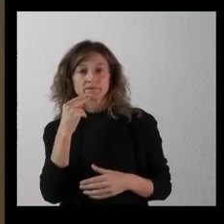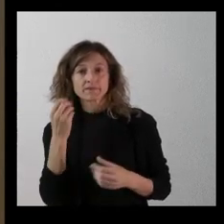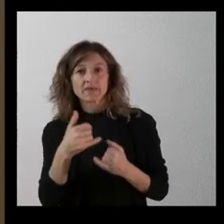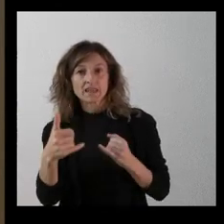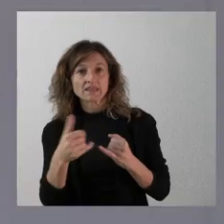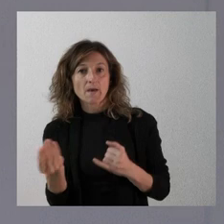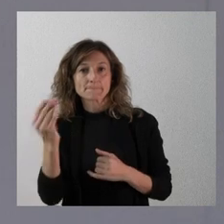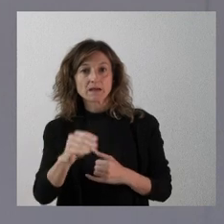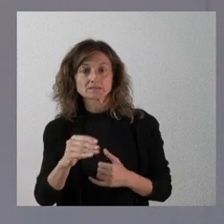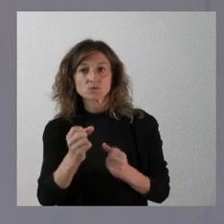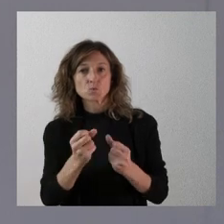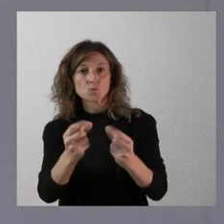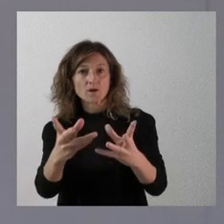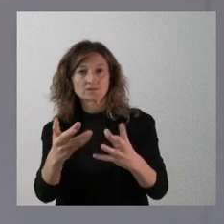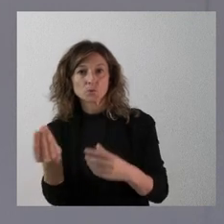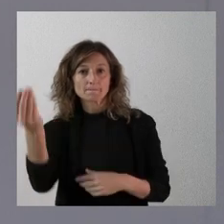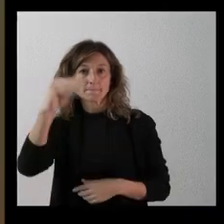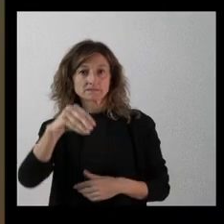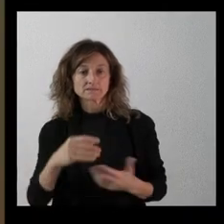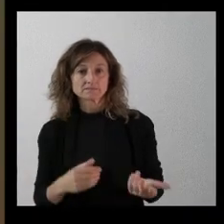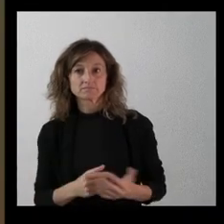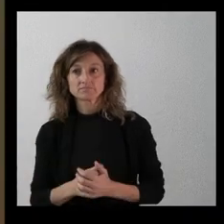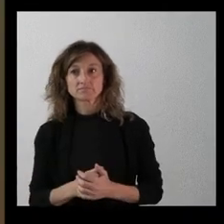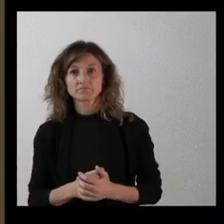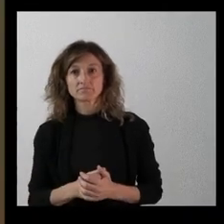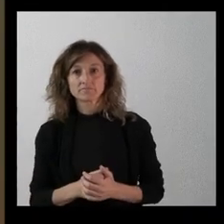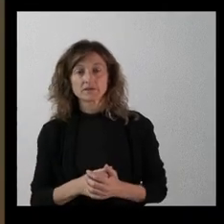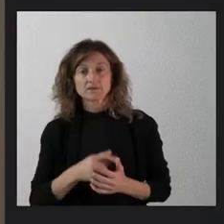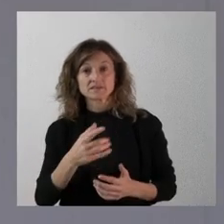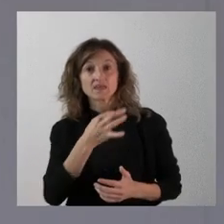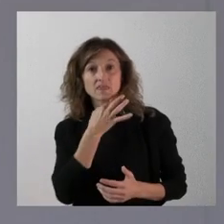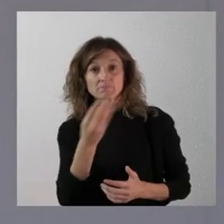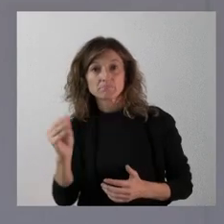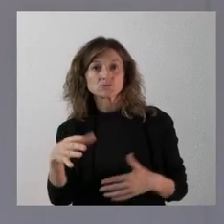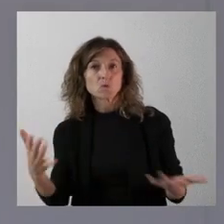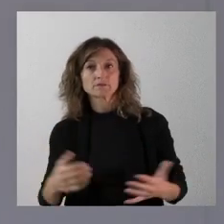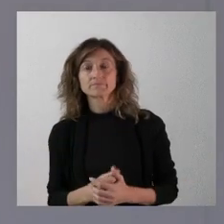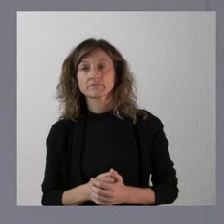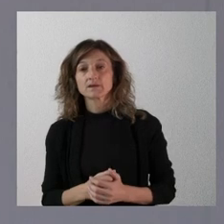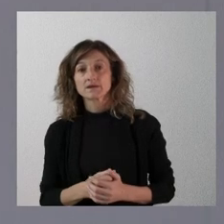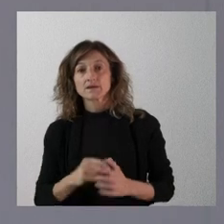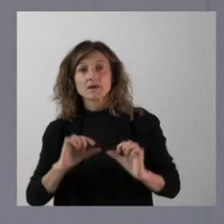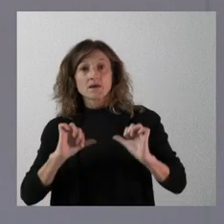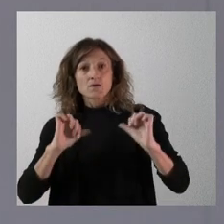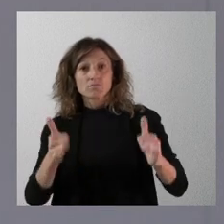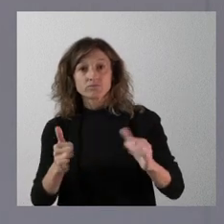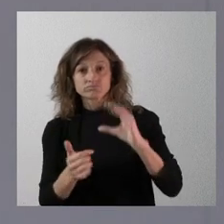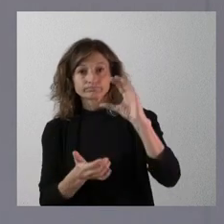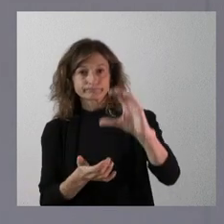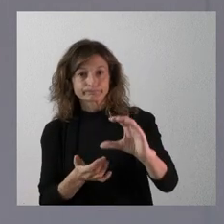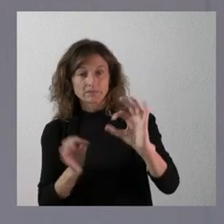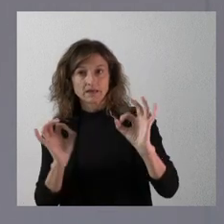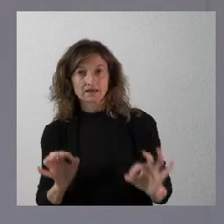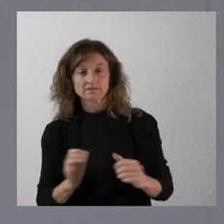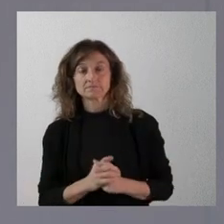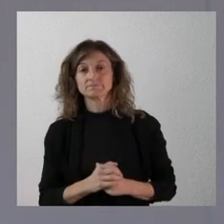líneas cuánto sería el incremento si no diera con ese dinero Esta es una primera cantidad que ponemos encima de la mesa